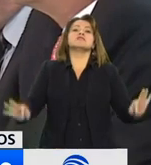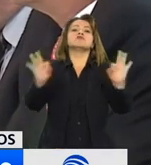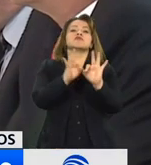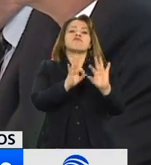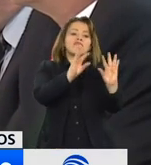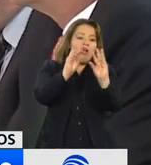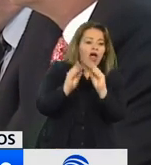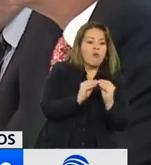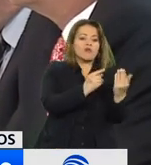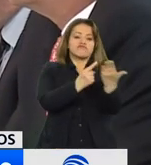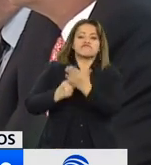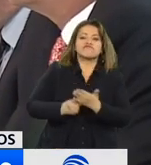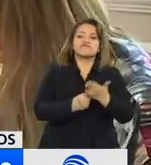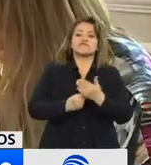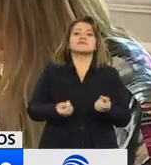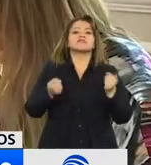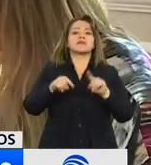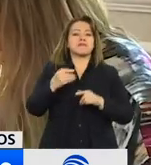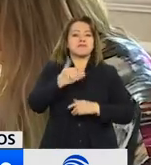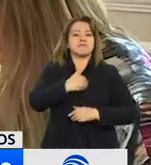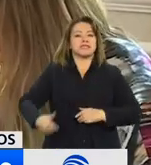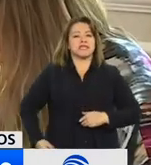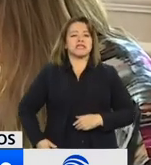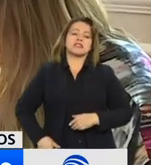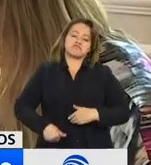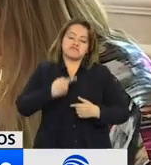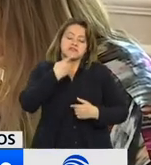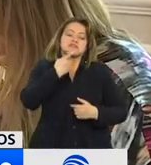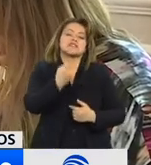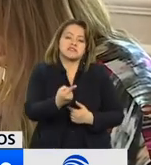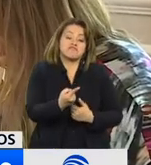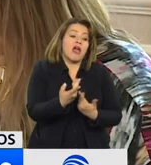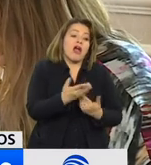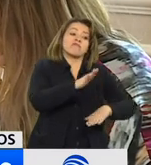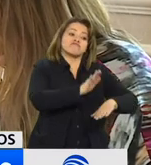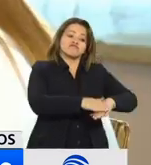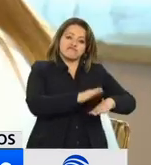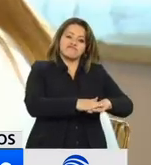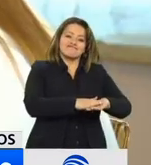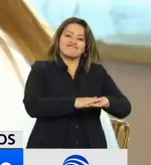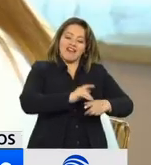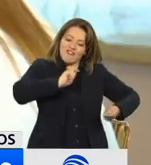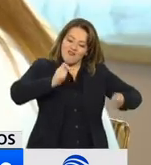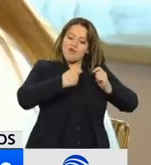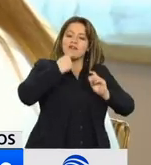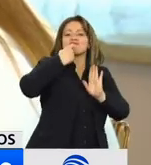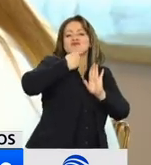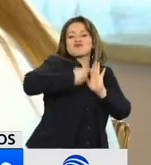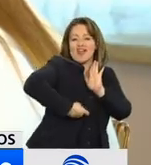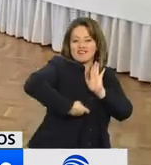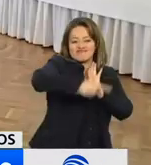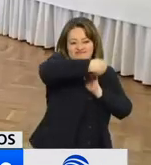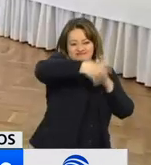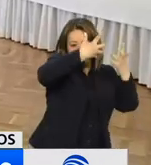concertación. Asimismo, el presidente le manifestó a los gremios el deseo que tiene para que se apruebe la reforma tributaria y los invitó a